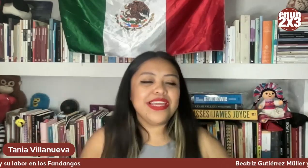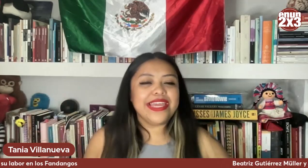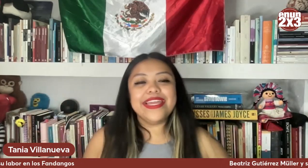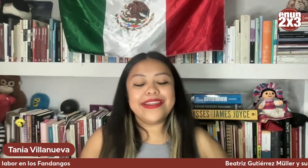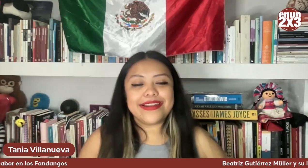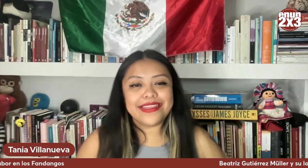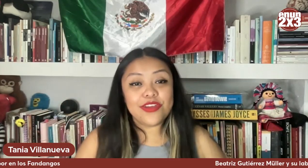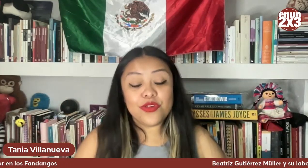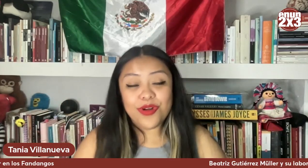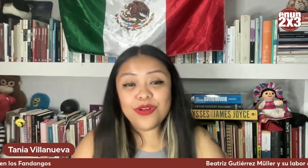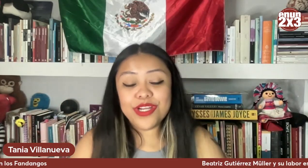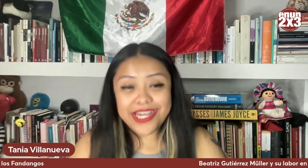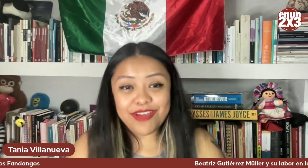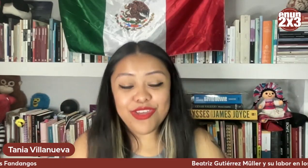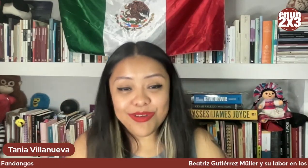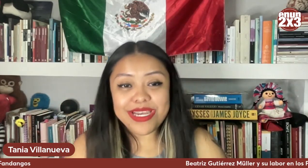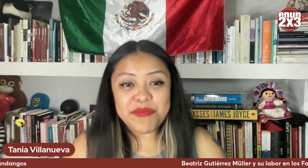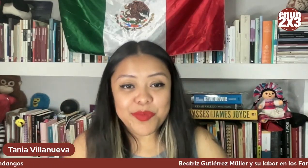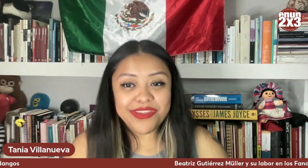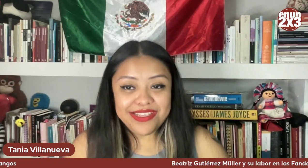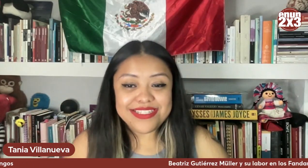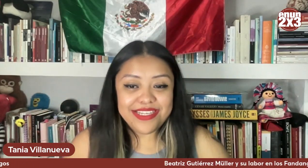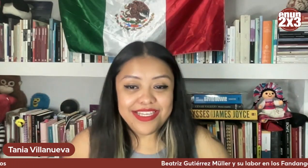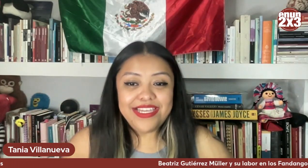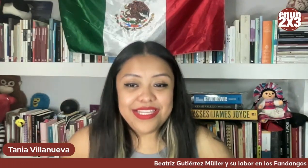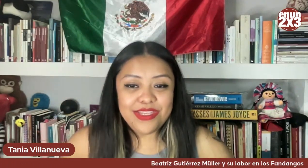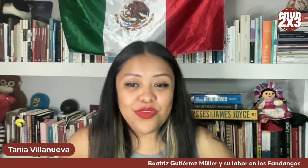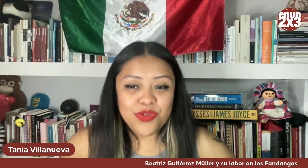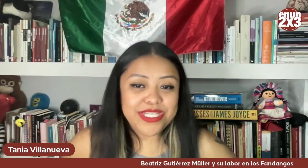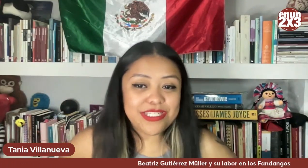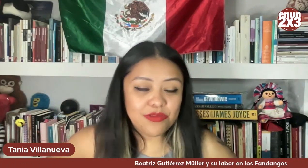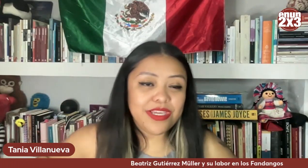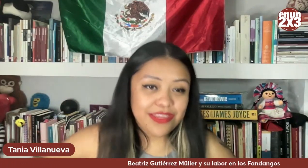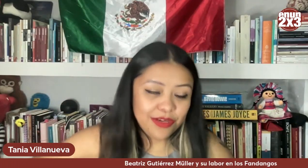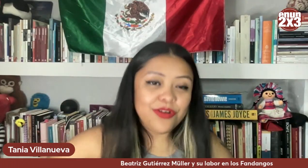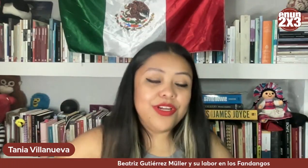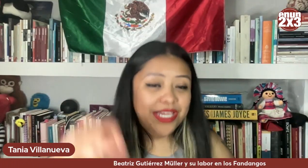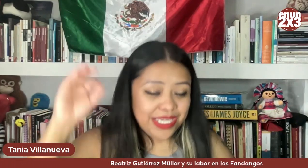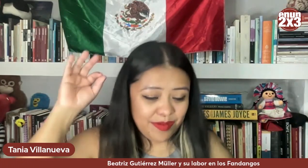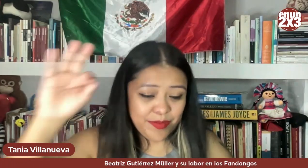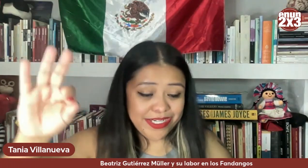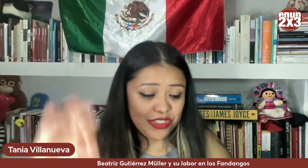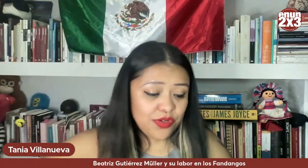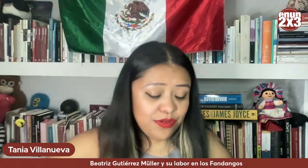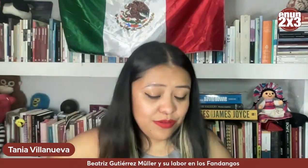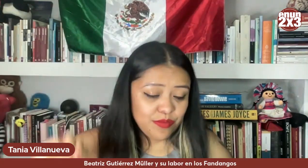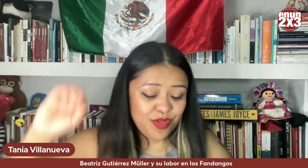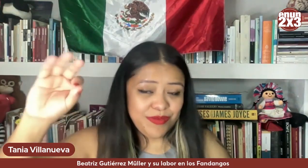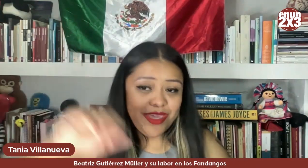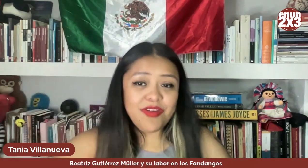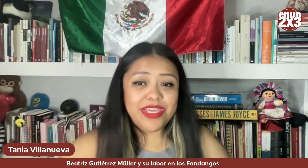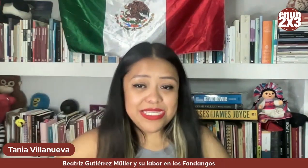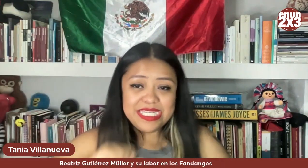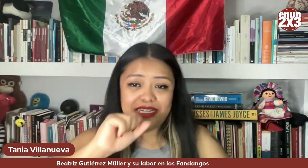es donde radicó, creo yo, la importancia de todo esto que dijo, que me pareció